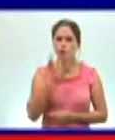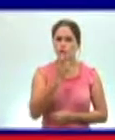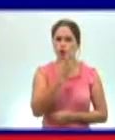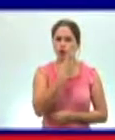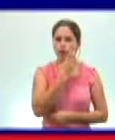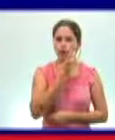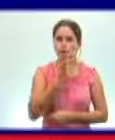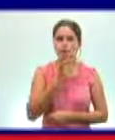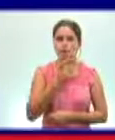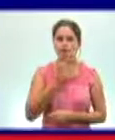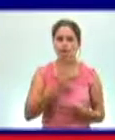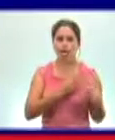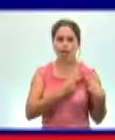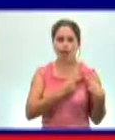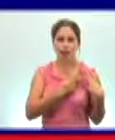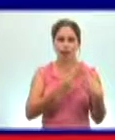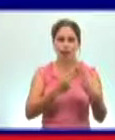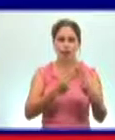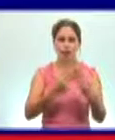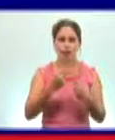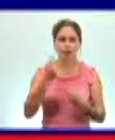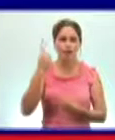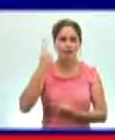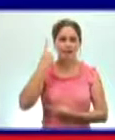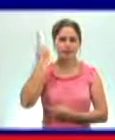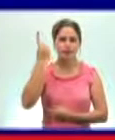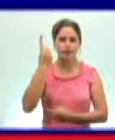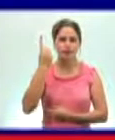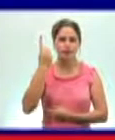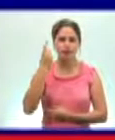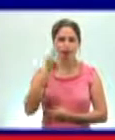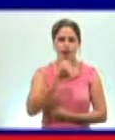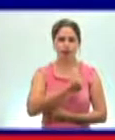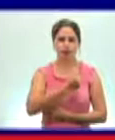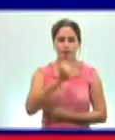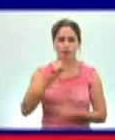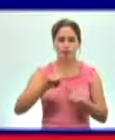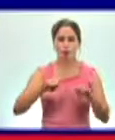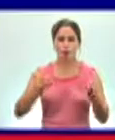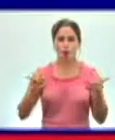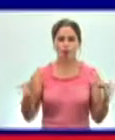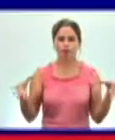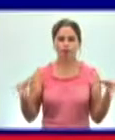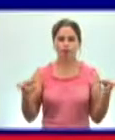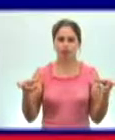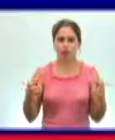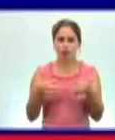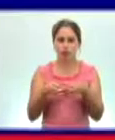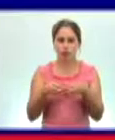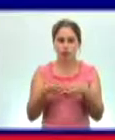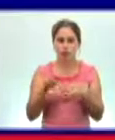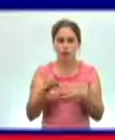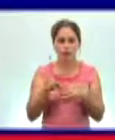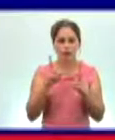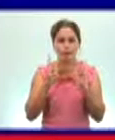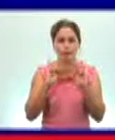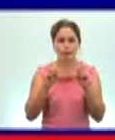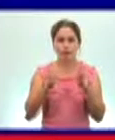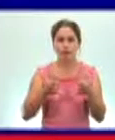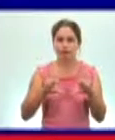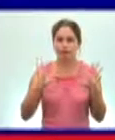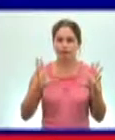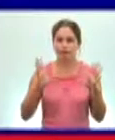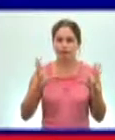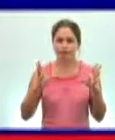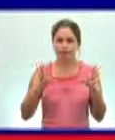es el apóstol de la independencia y por qué es un resumen viviente de toda una generación. Él dice,